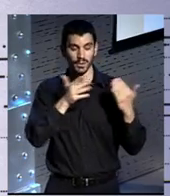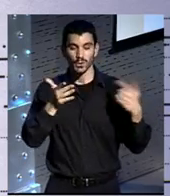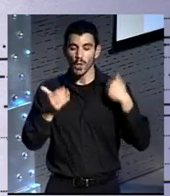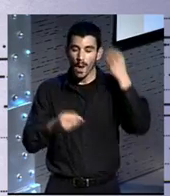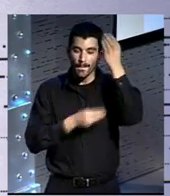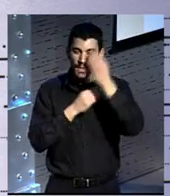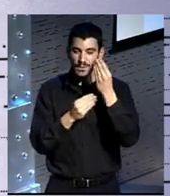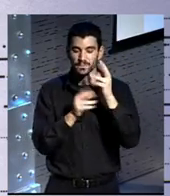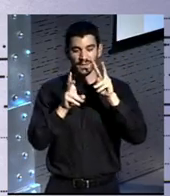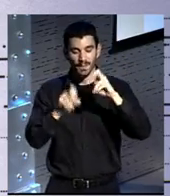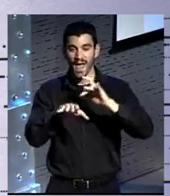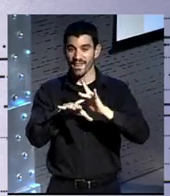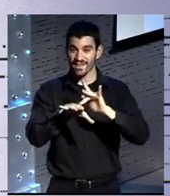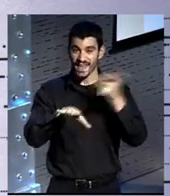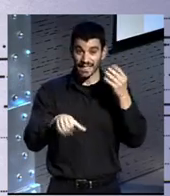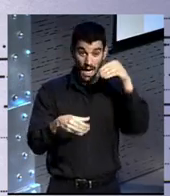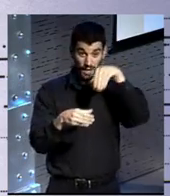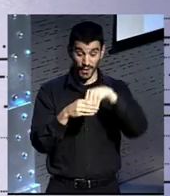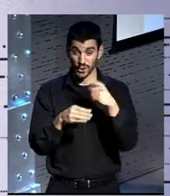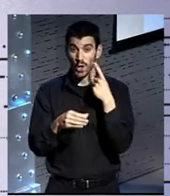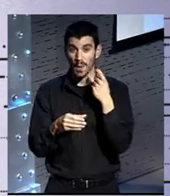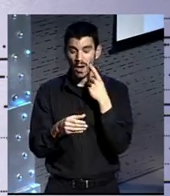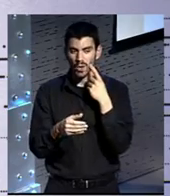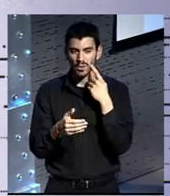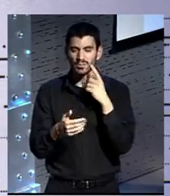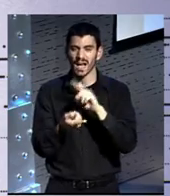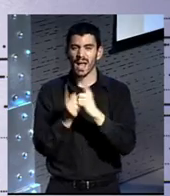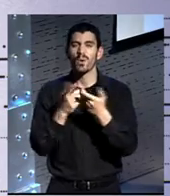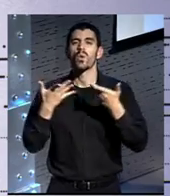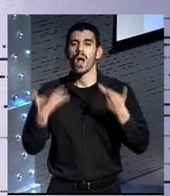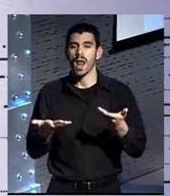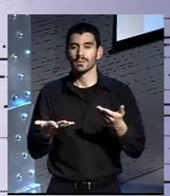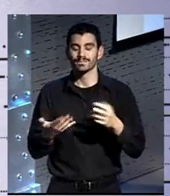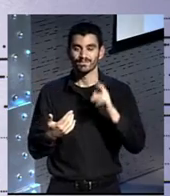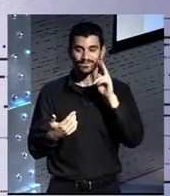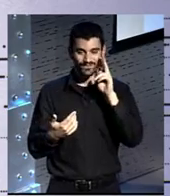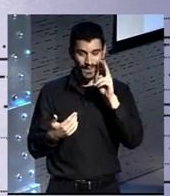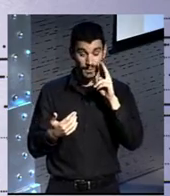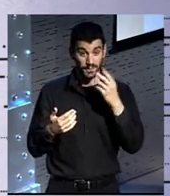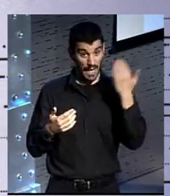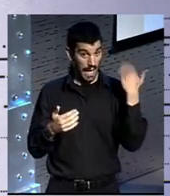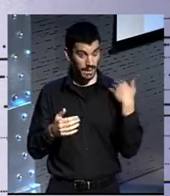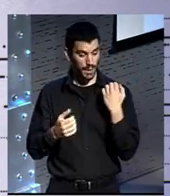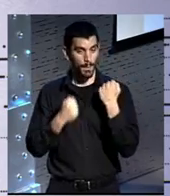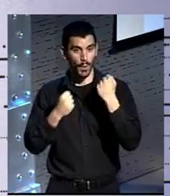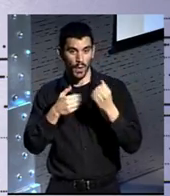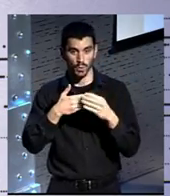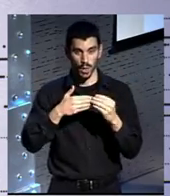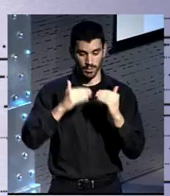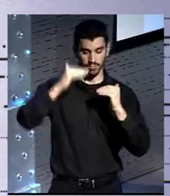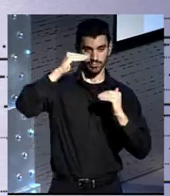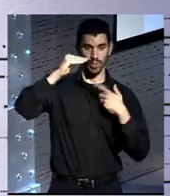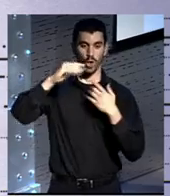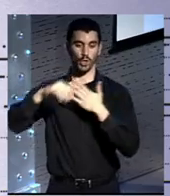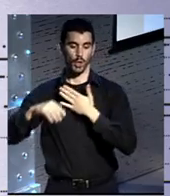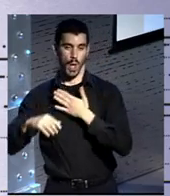banca es que hay un reequilibrio de la relación de poder entre los bancos y los clientes. Y